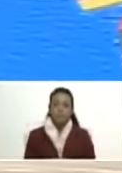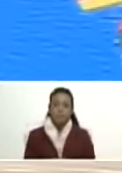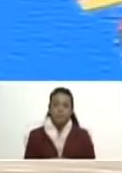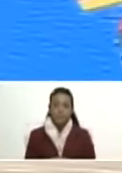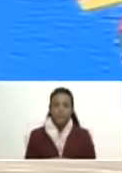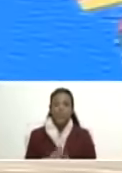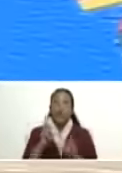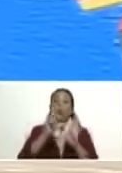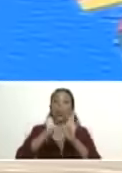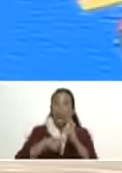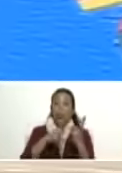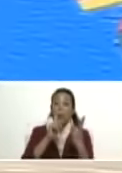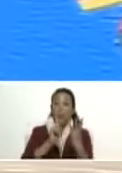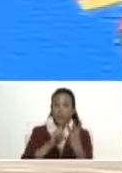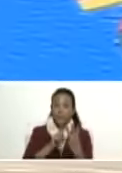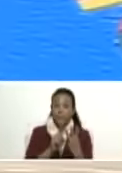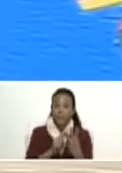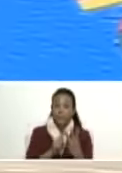Luego,